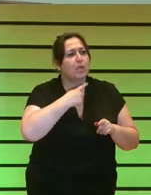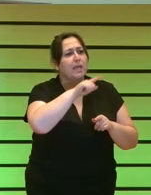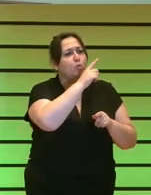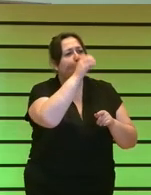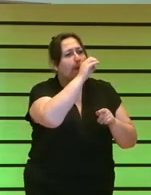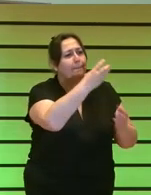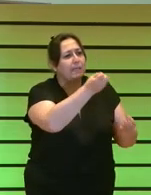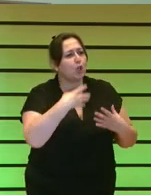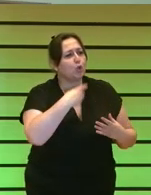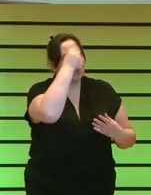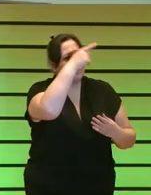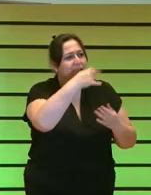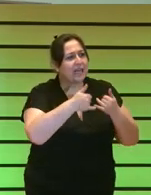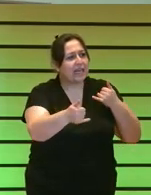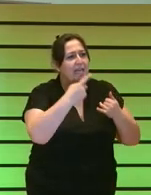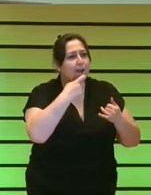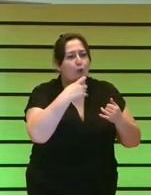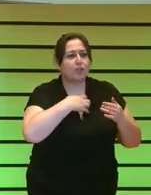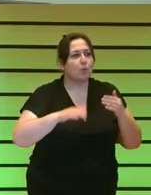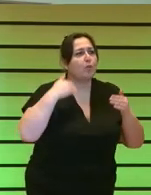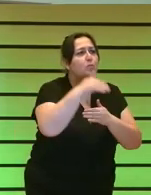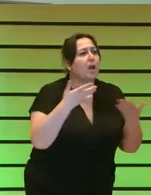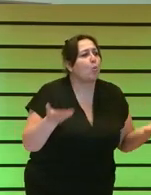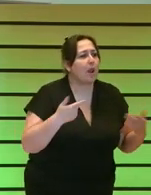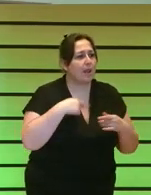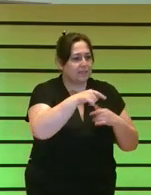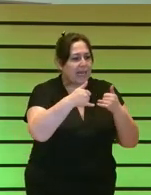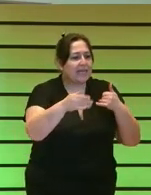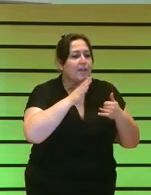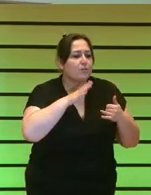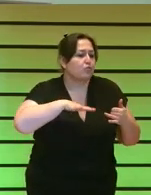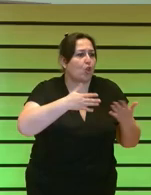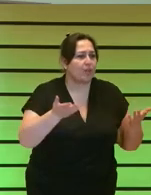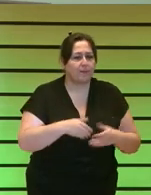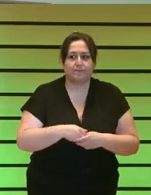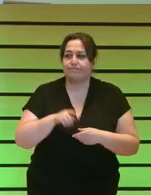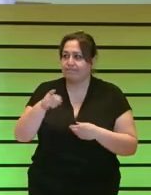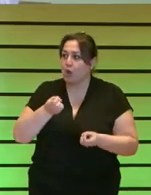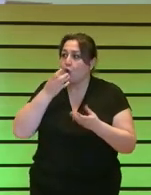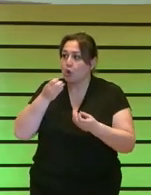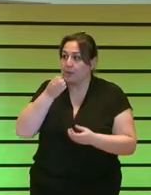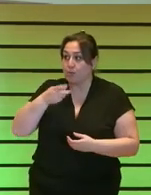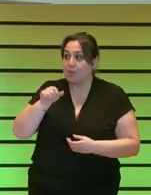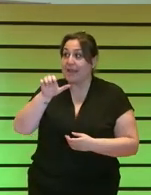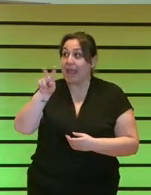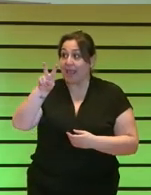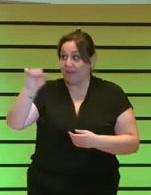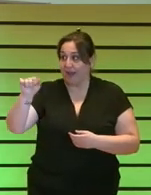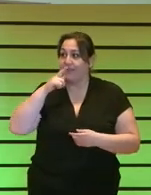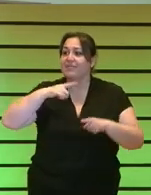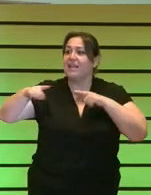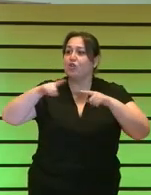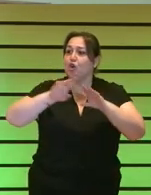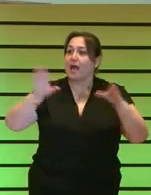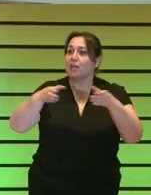Cuáles crees que son esas líneas rojas que no se pueden superar dónde están esas líneas rojas lo contaba muy bien Eva la directora de greenpeace en el vídeo que